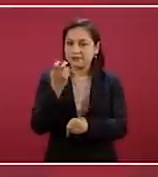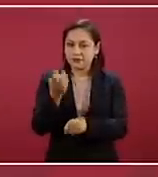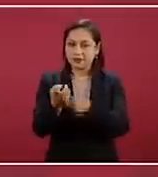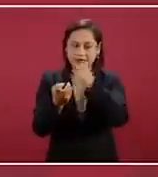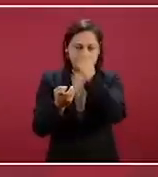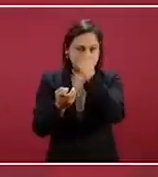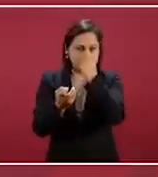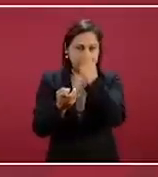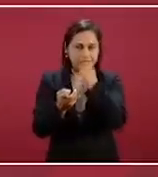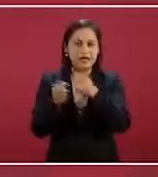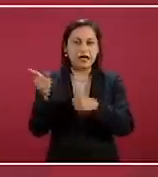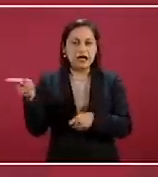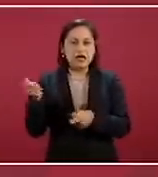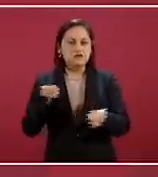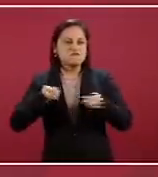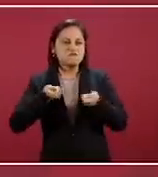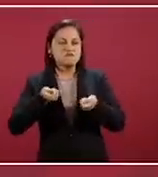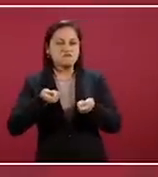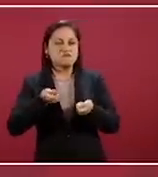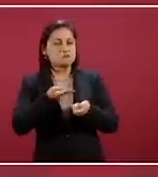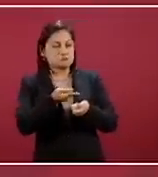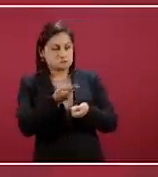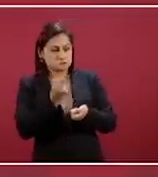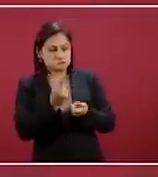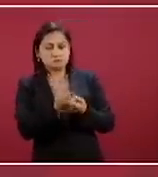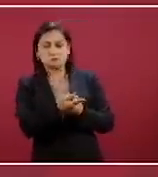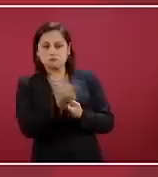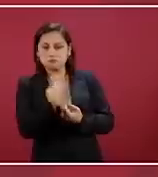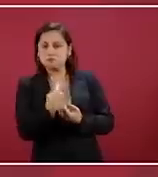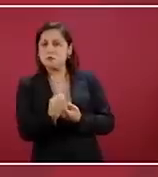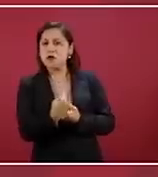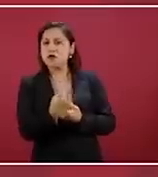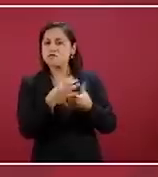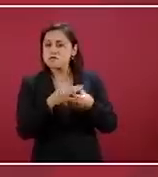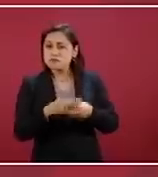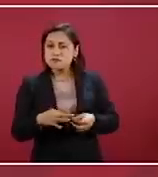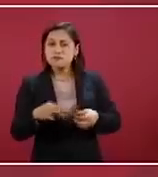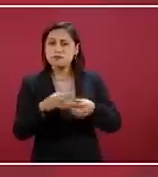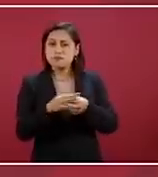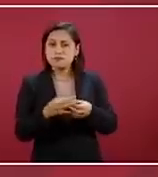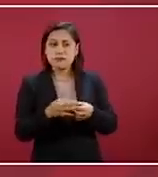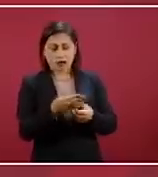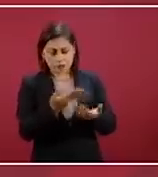podía demorar la entrega o no entregar completo